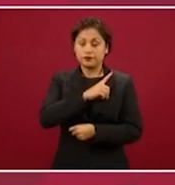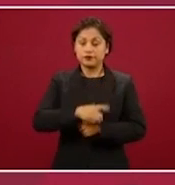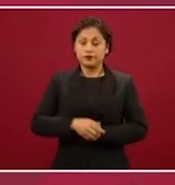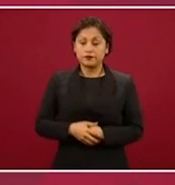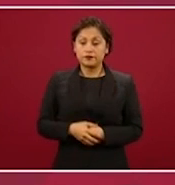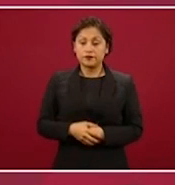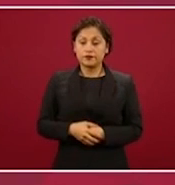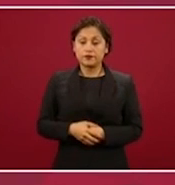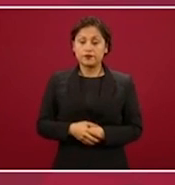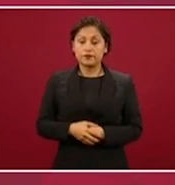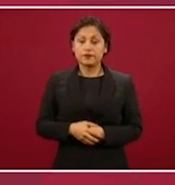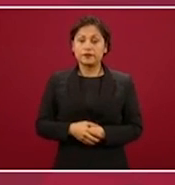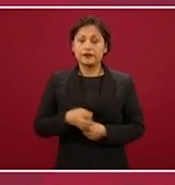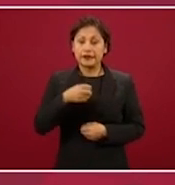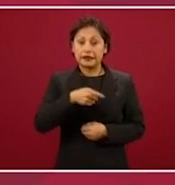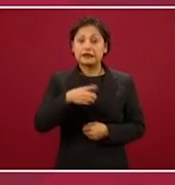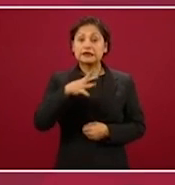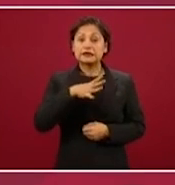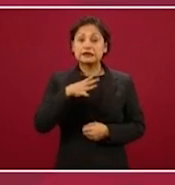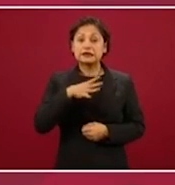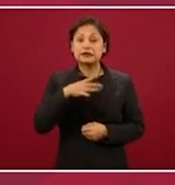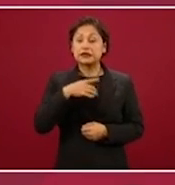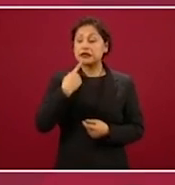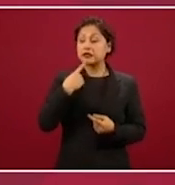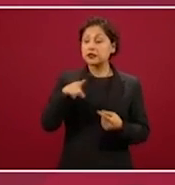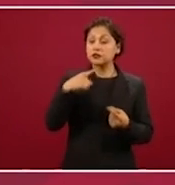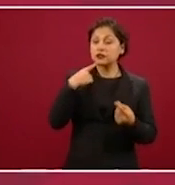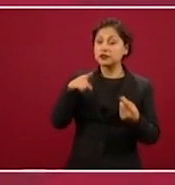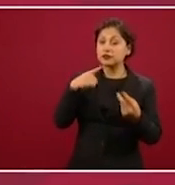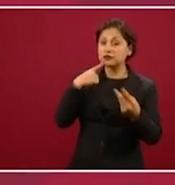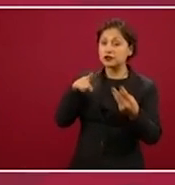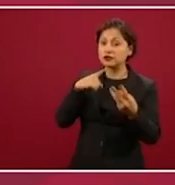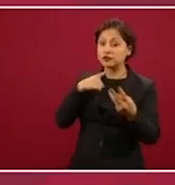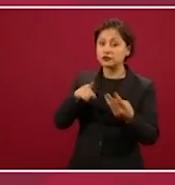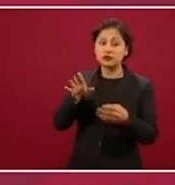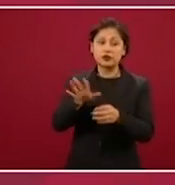hay denuncias, es que había mucha corrupción.